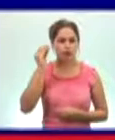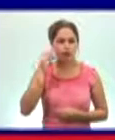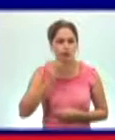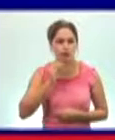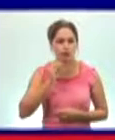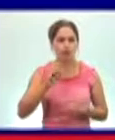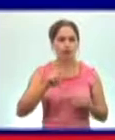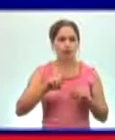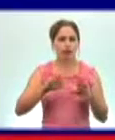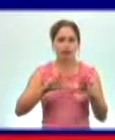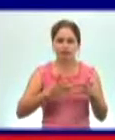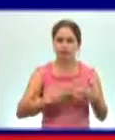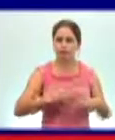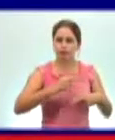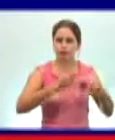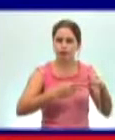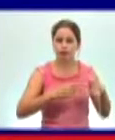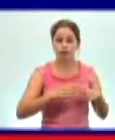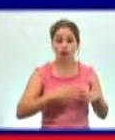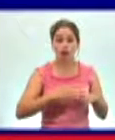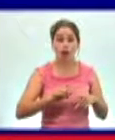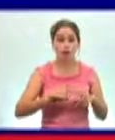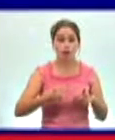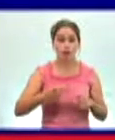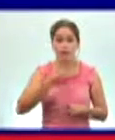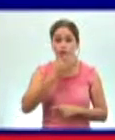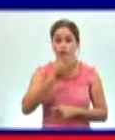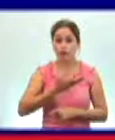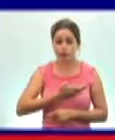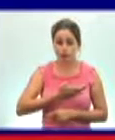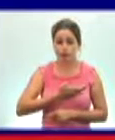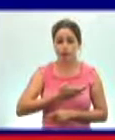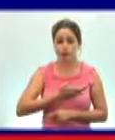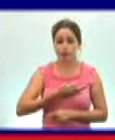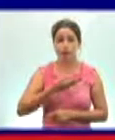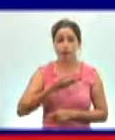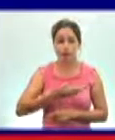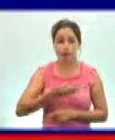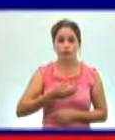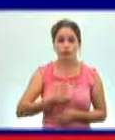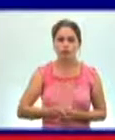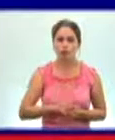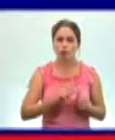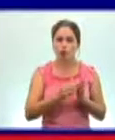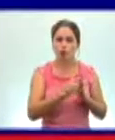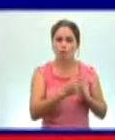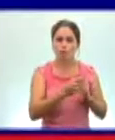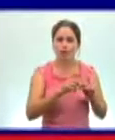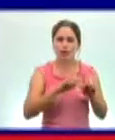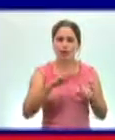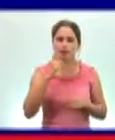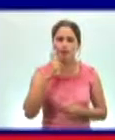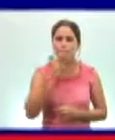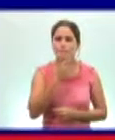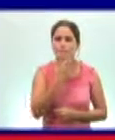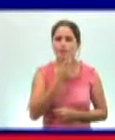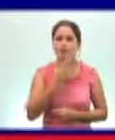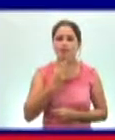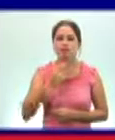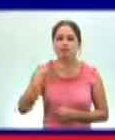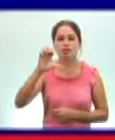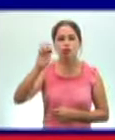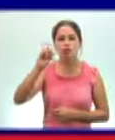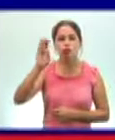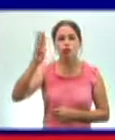el líder histórico de la revolución del pensamiento martiano. Dice Fidel en Un grano de maíz, Martí es un Bolívar del